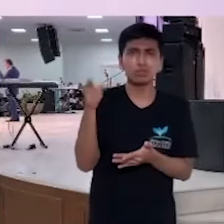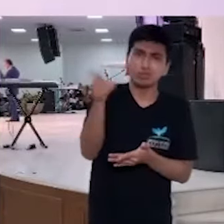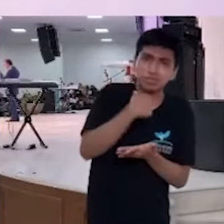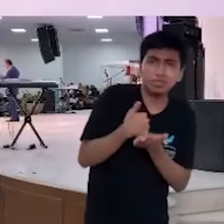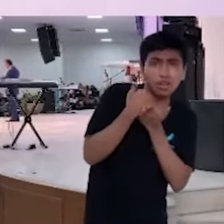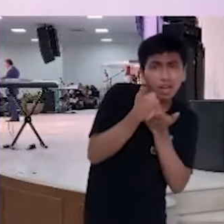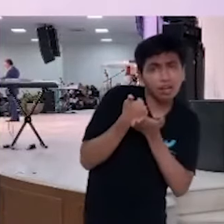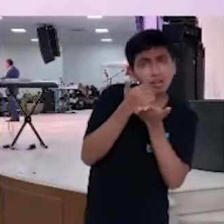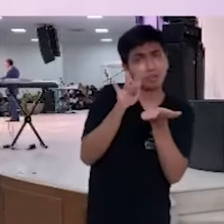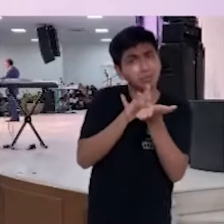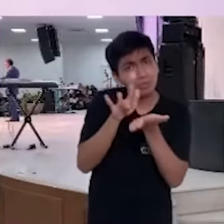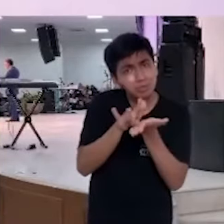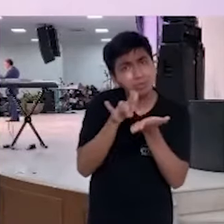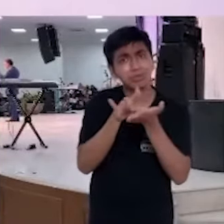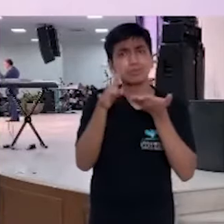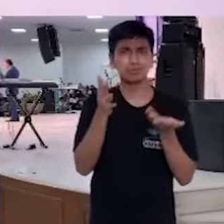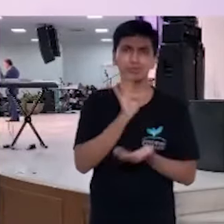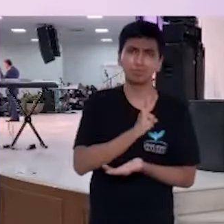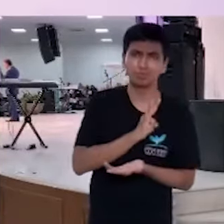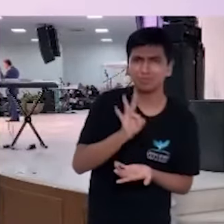que